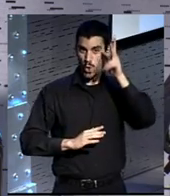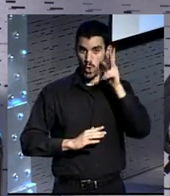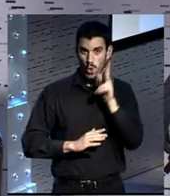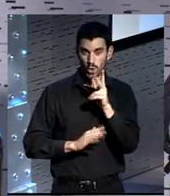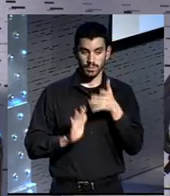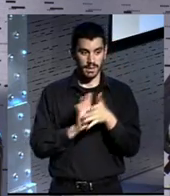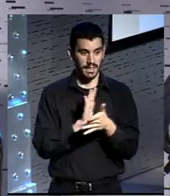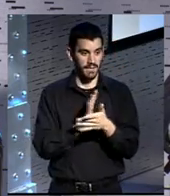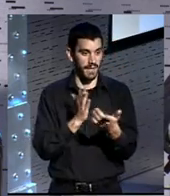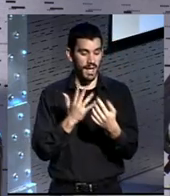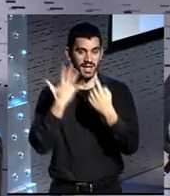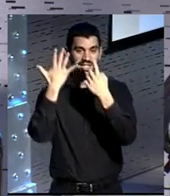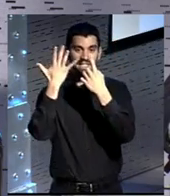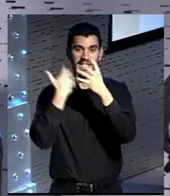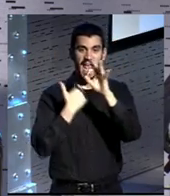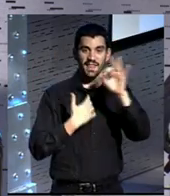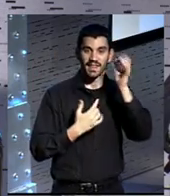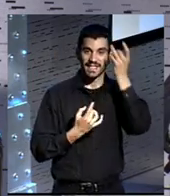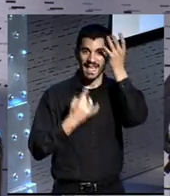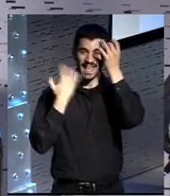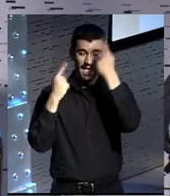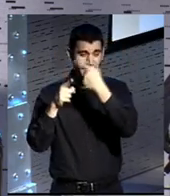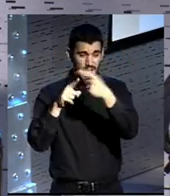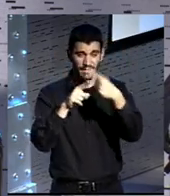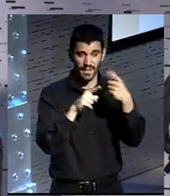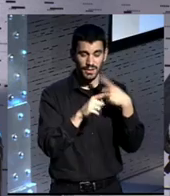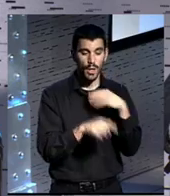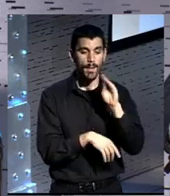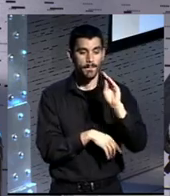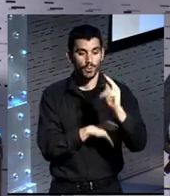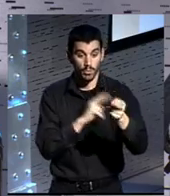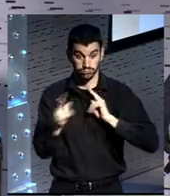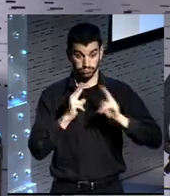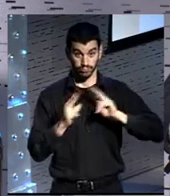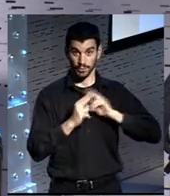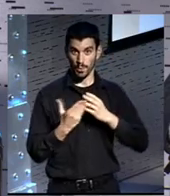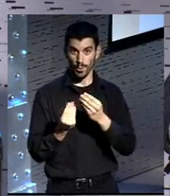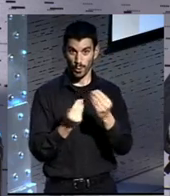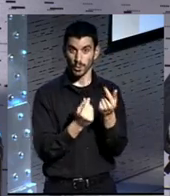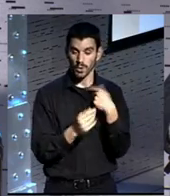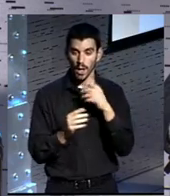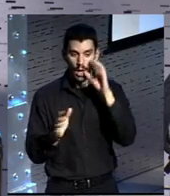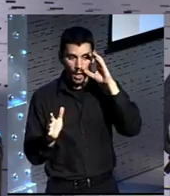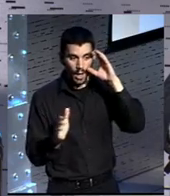500, 600 ideas cada vez que lanzamos una pregunta a la red, ideas de cómo resolver ese problema, de